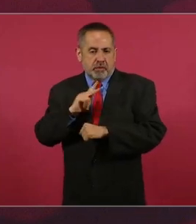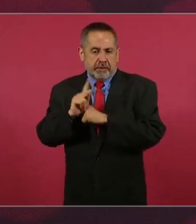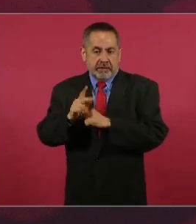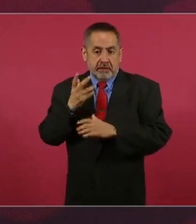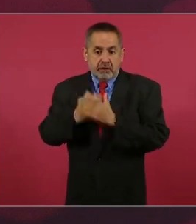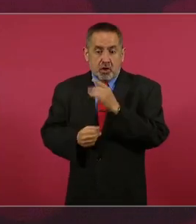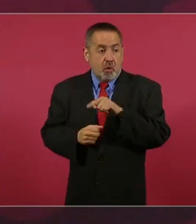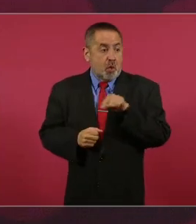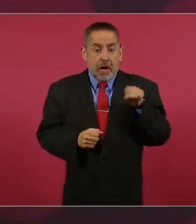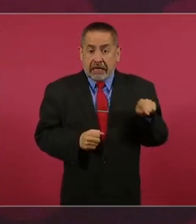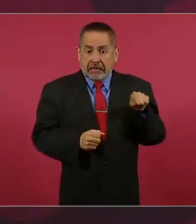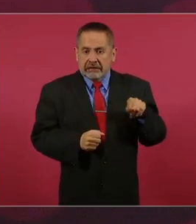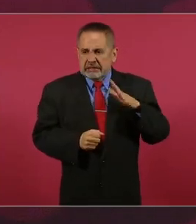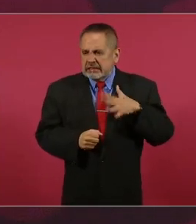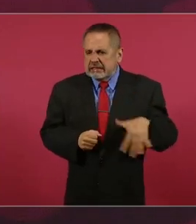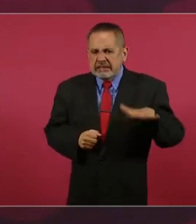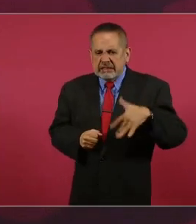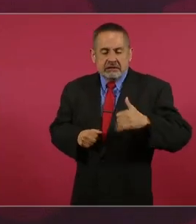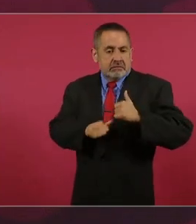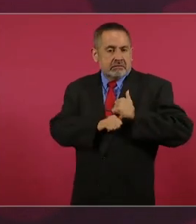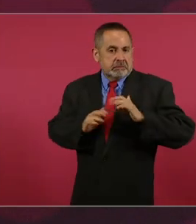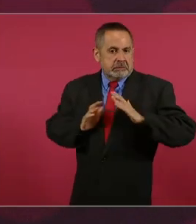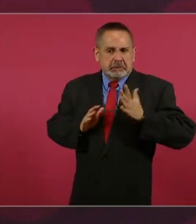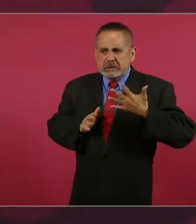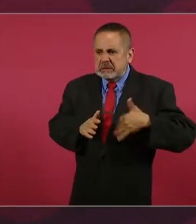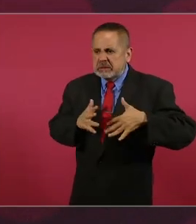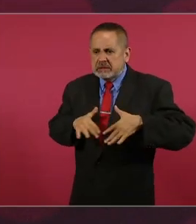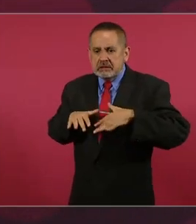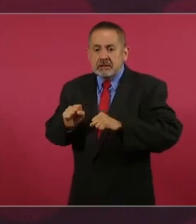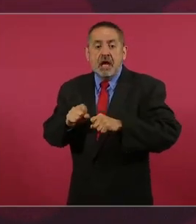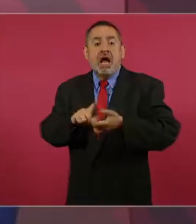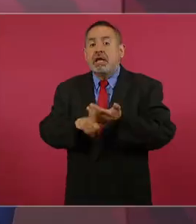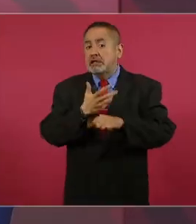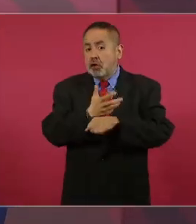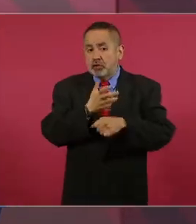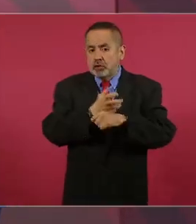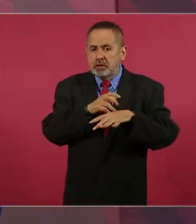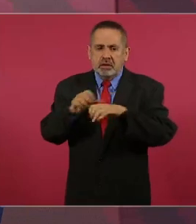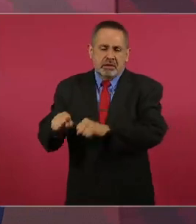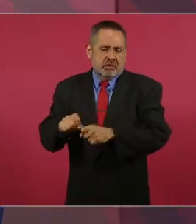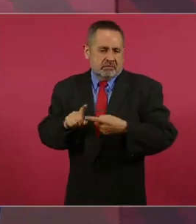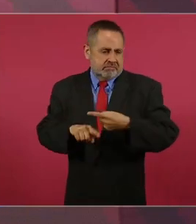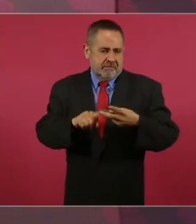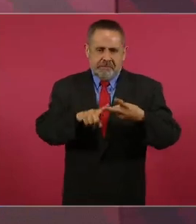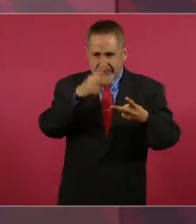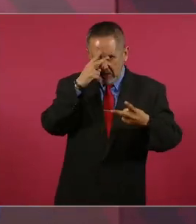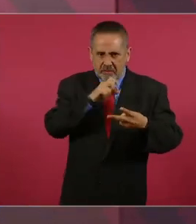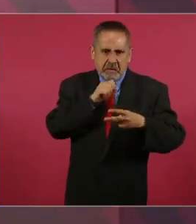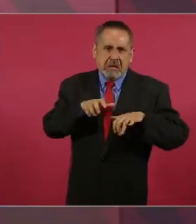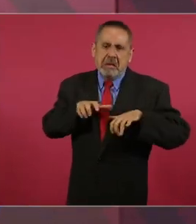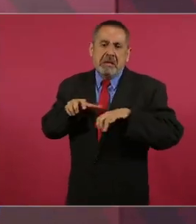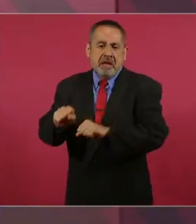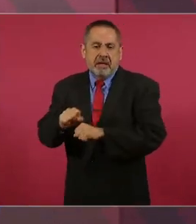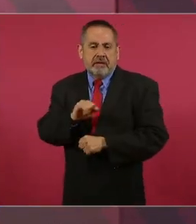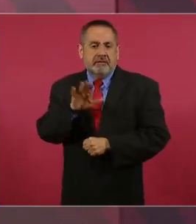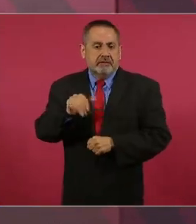lo buscan del ejército estadounidense, desde luego el ejército mexicano,